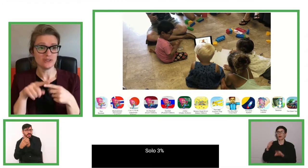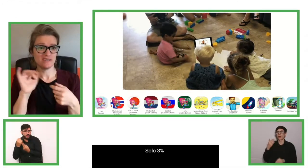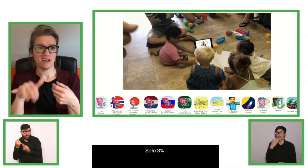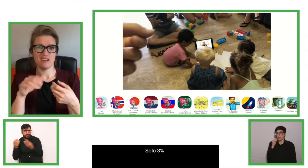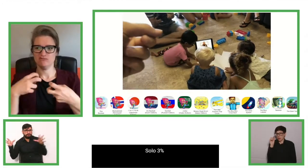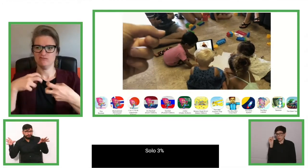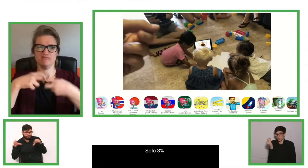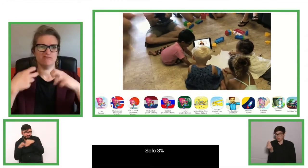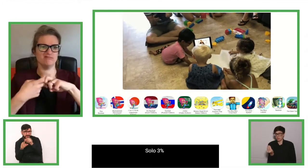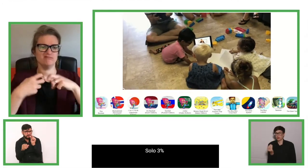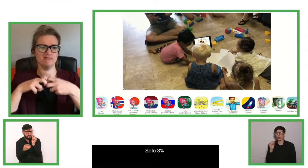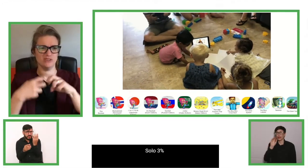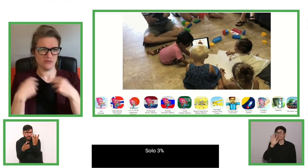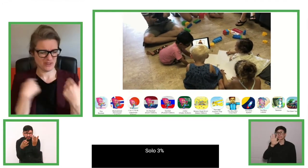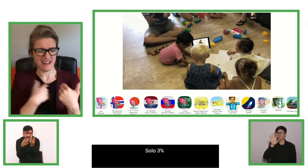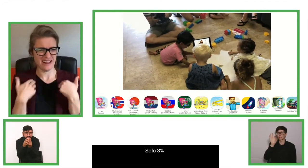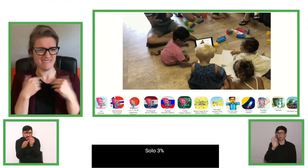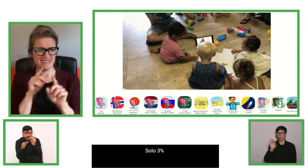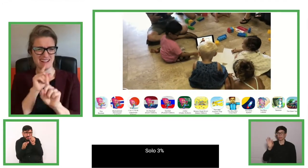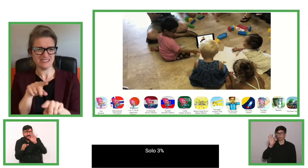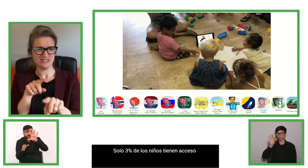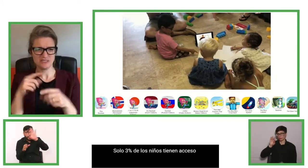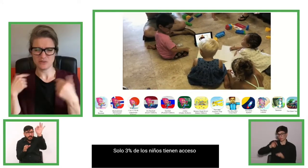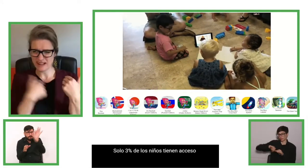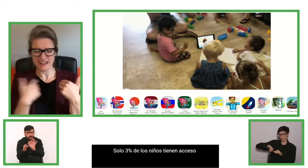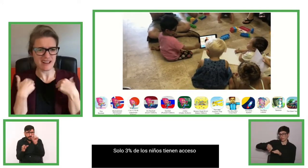su país, y es un porcentaje bajísimo.